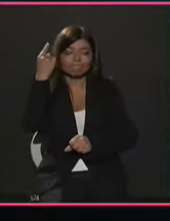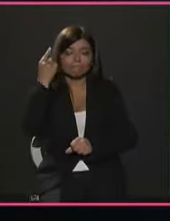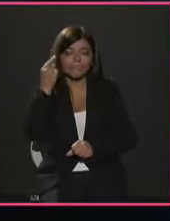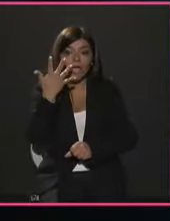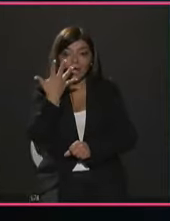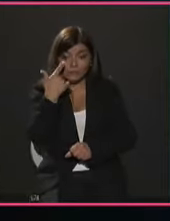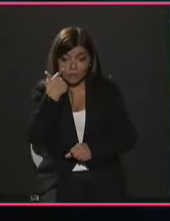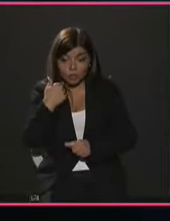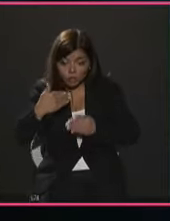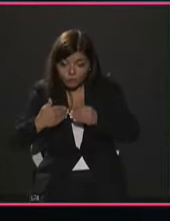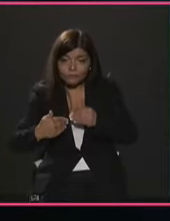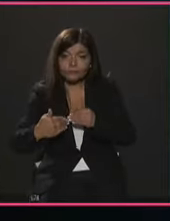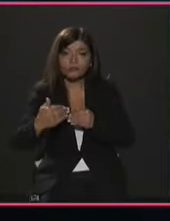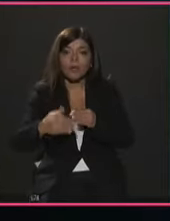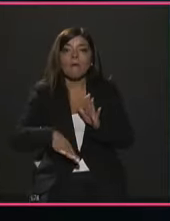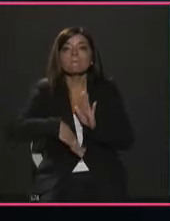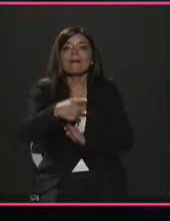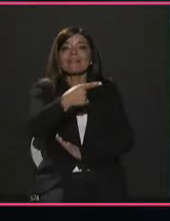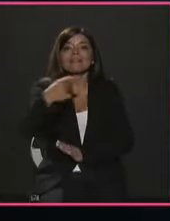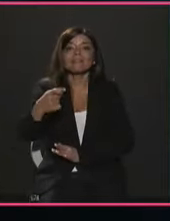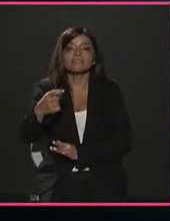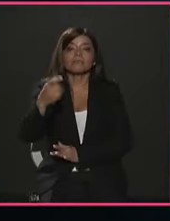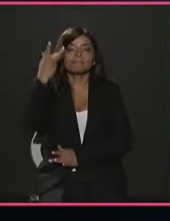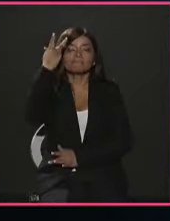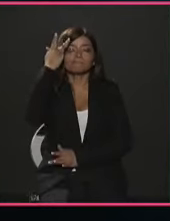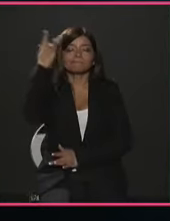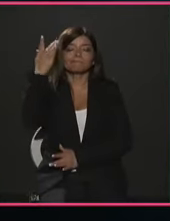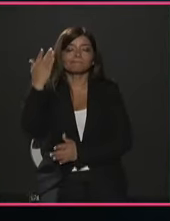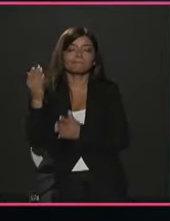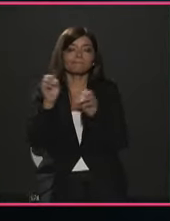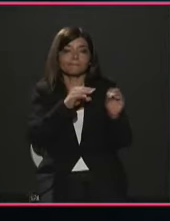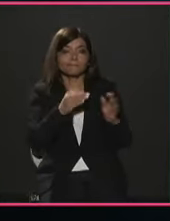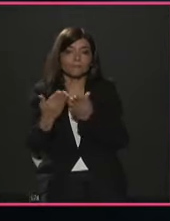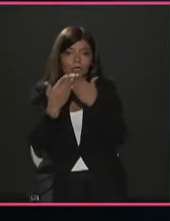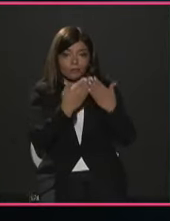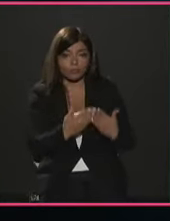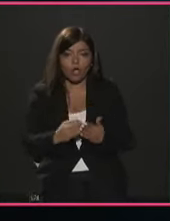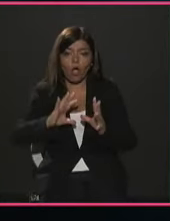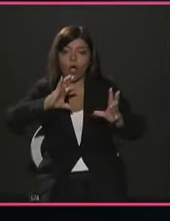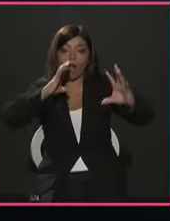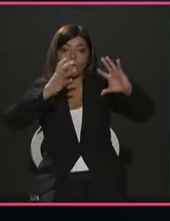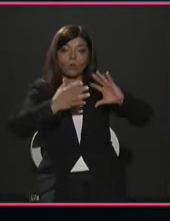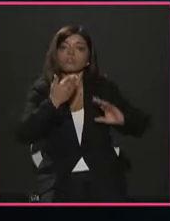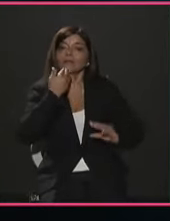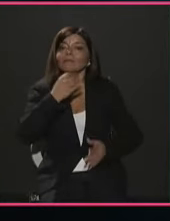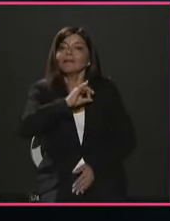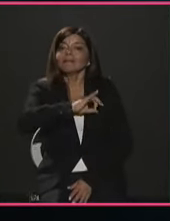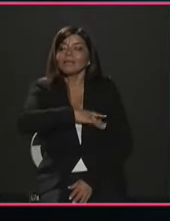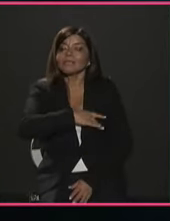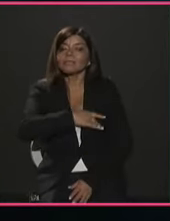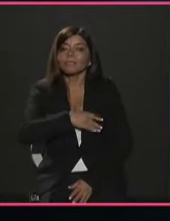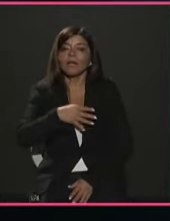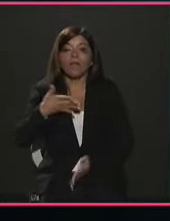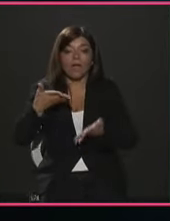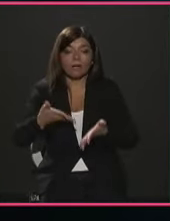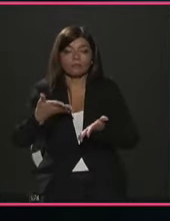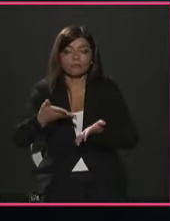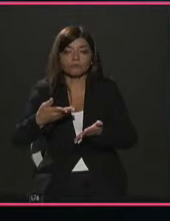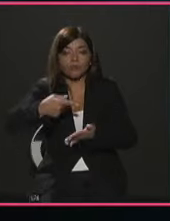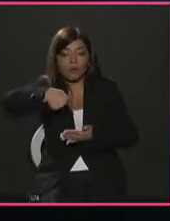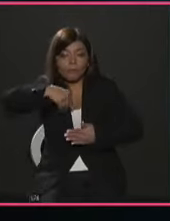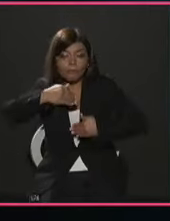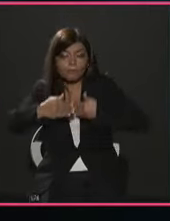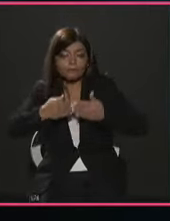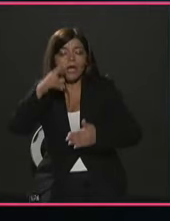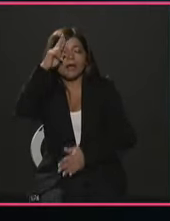5 días son más de 100 los académicos y académicas que de todo el mundo y de chile nos van a poner una vez más en la avanzada